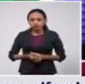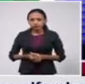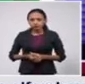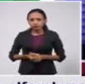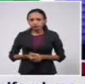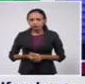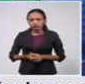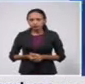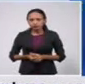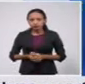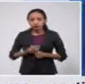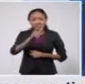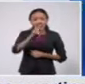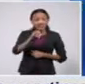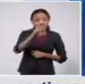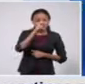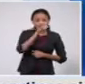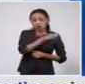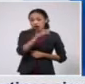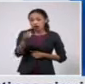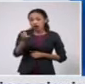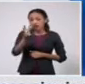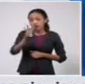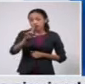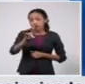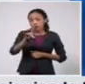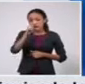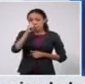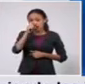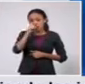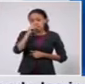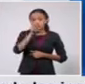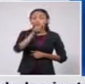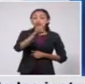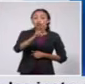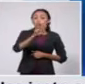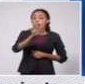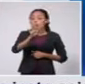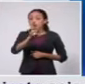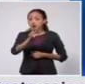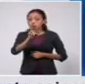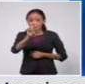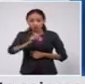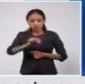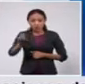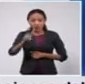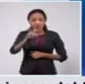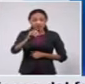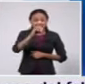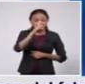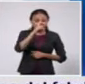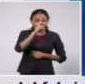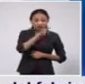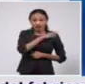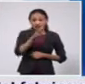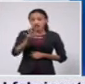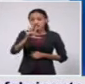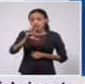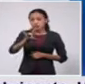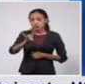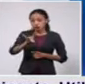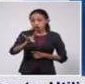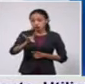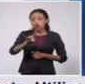De 20 a 39 años de edad, 242, de 40 a 59,